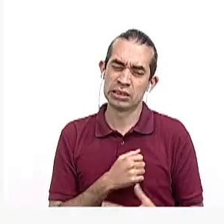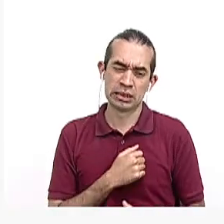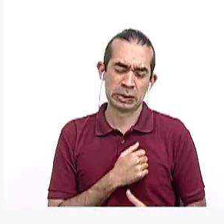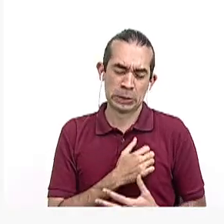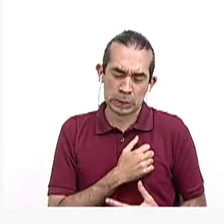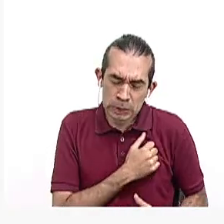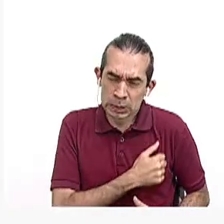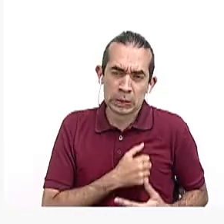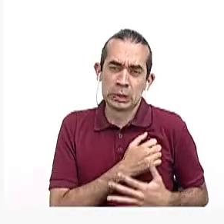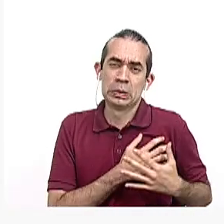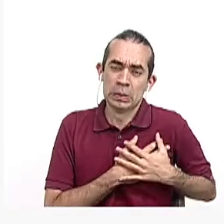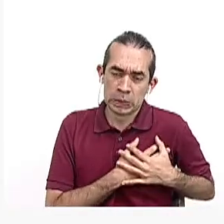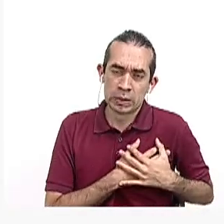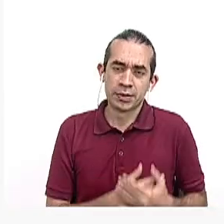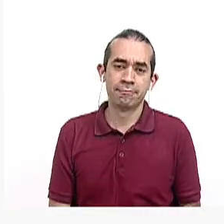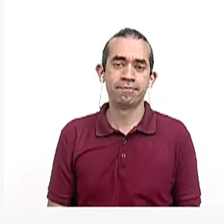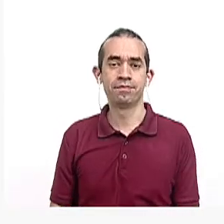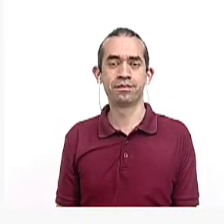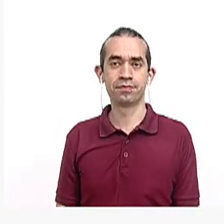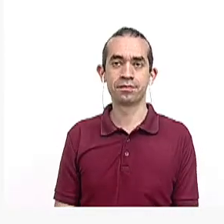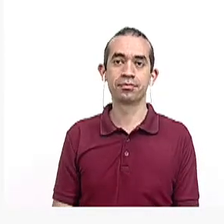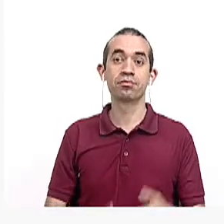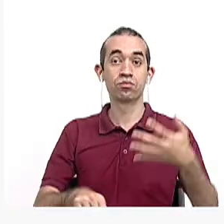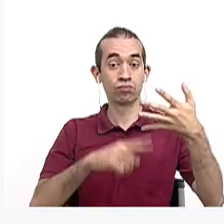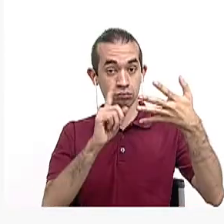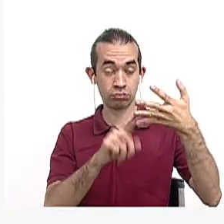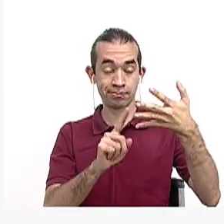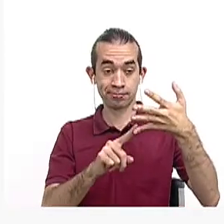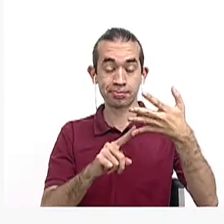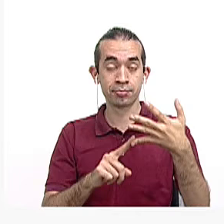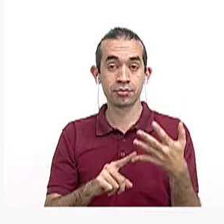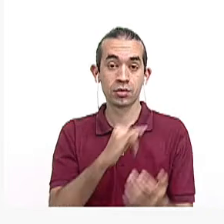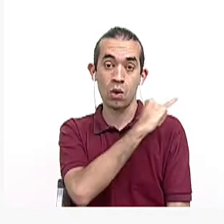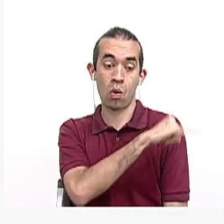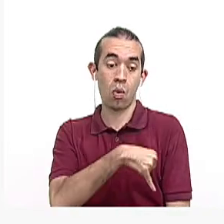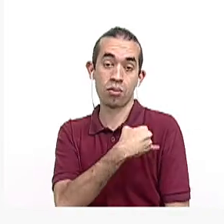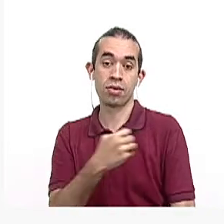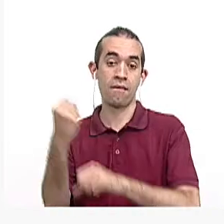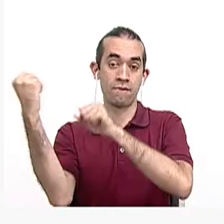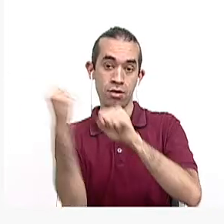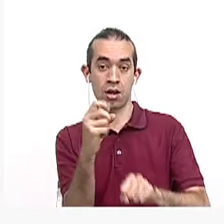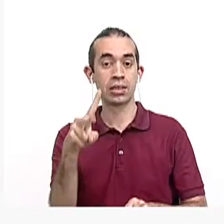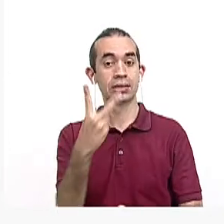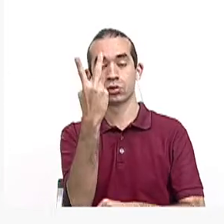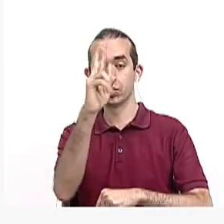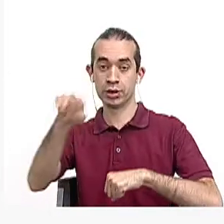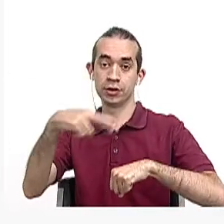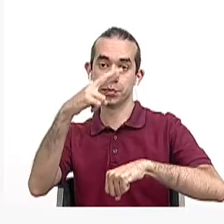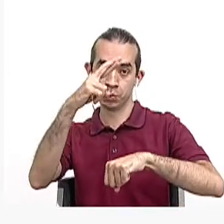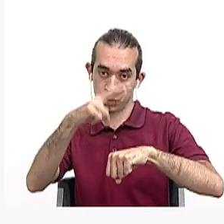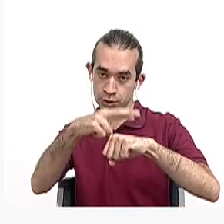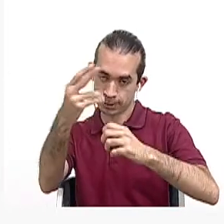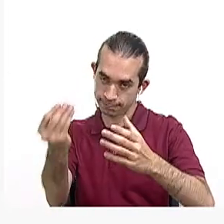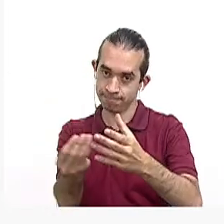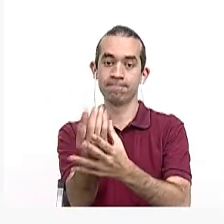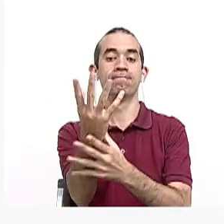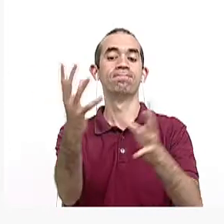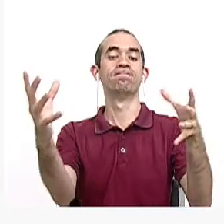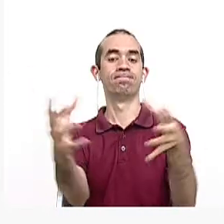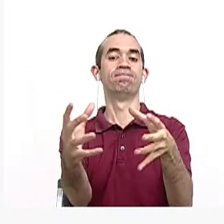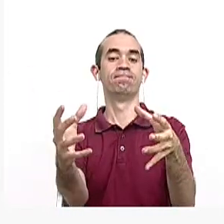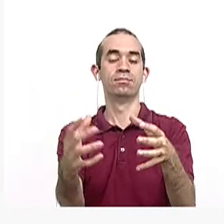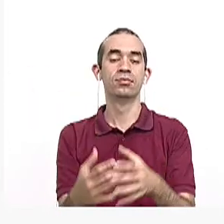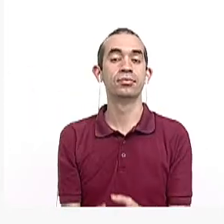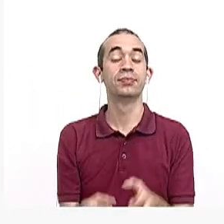lamentable, y que a partir de ahí se da paso a la Junta Fundadora de la Segunda República.